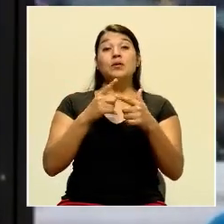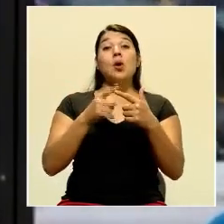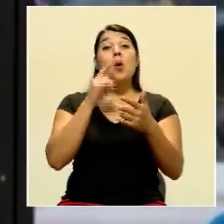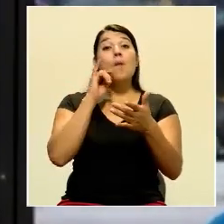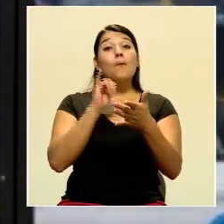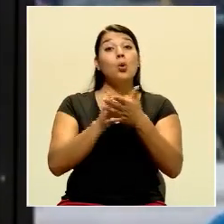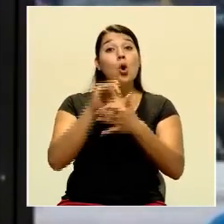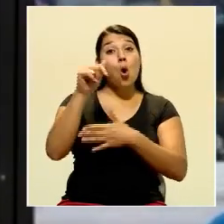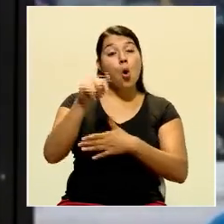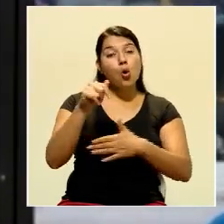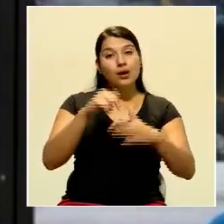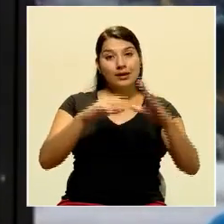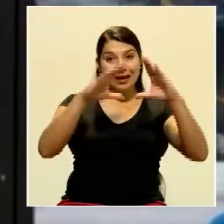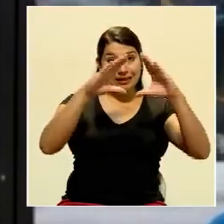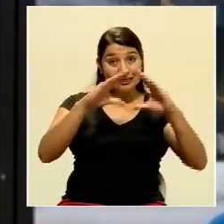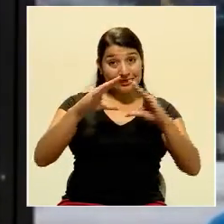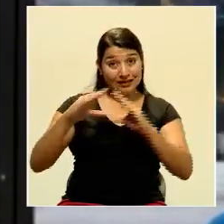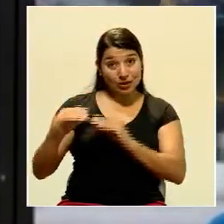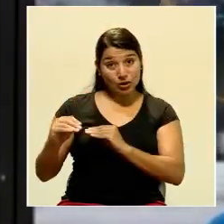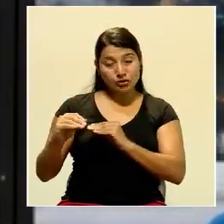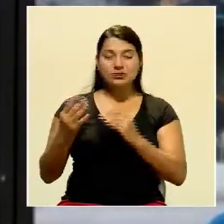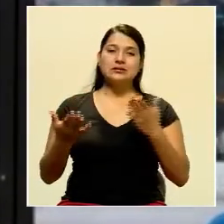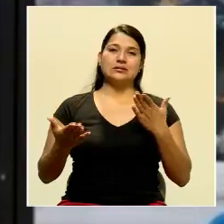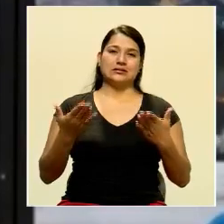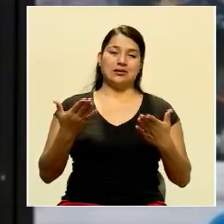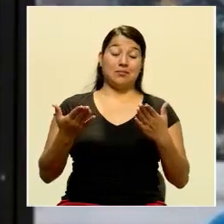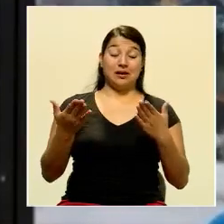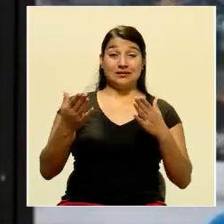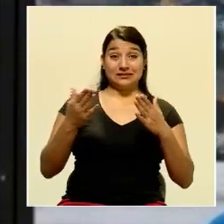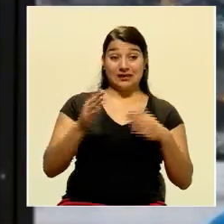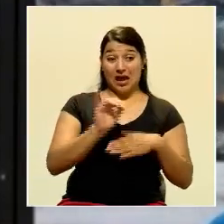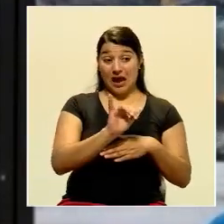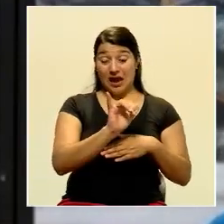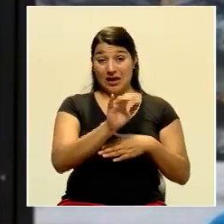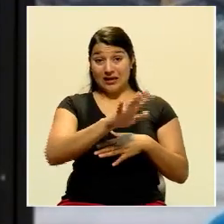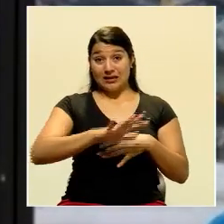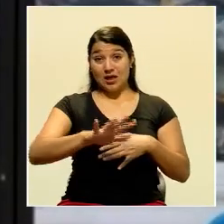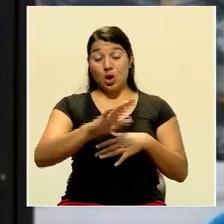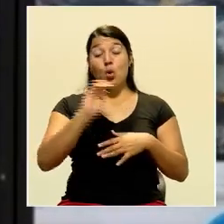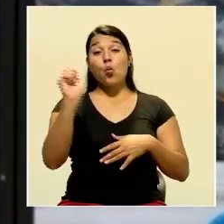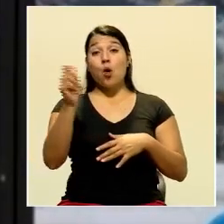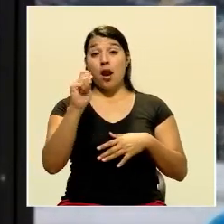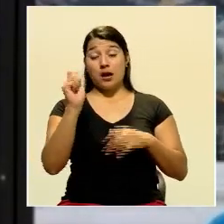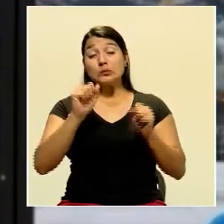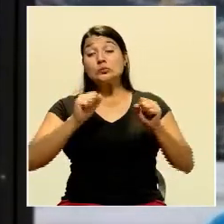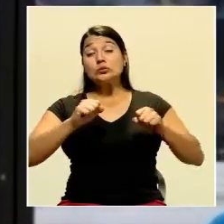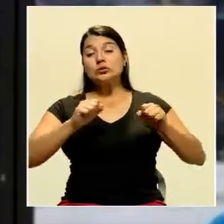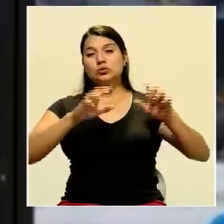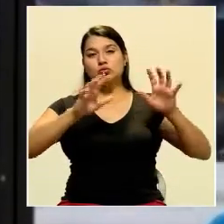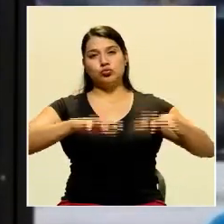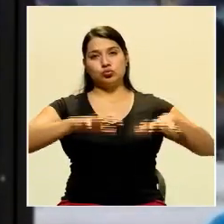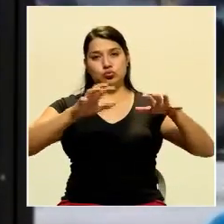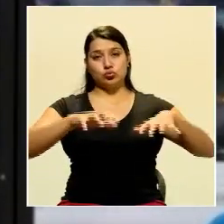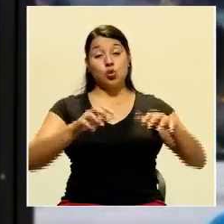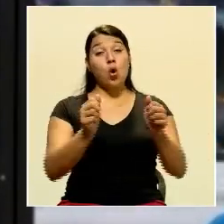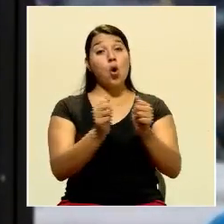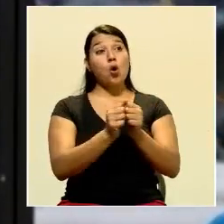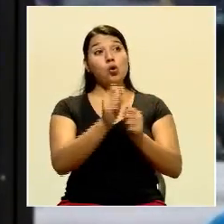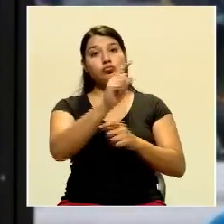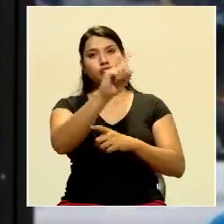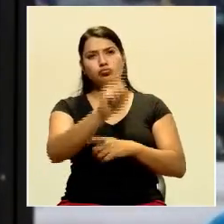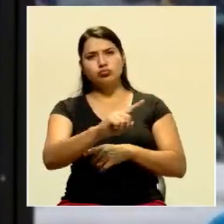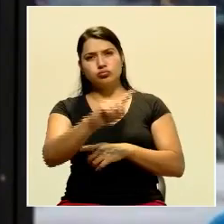que en horas de la tarde y parte de la noche es posible que para esta región de Guanacaste se presenten aguaceros con tormenta eléctrica